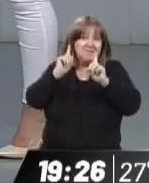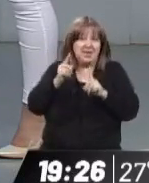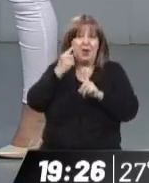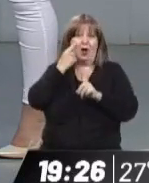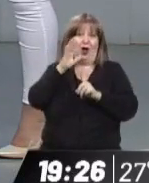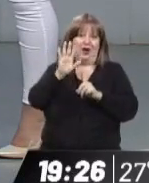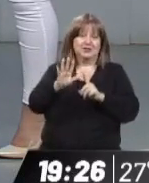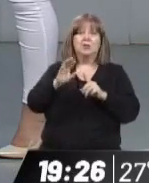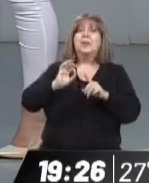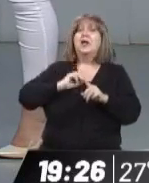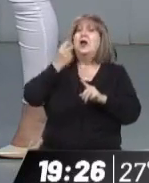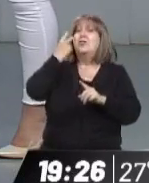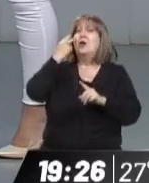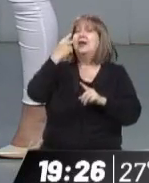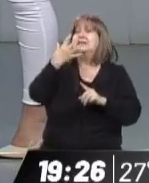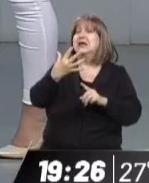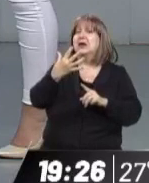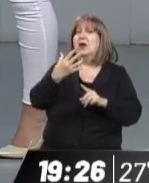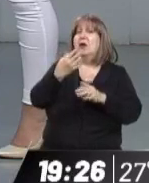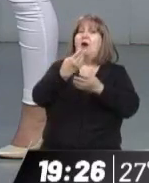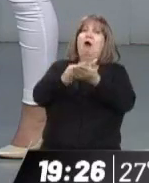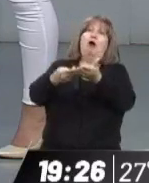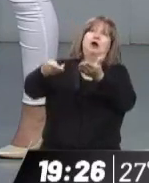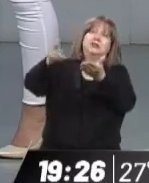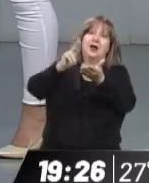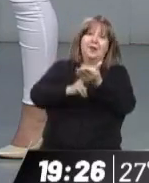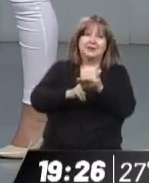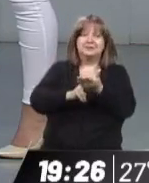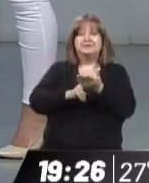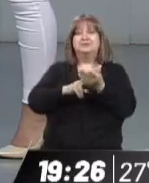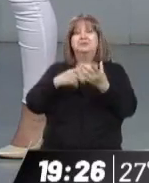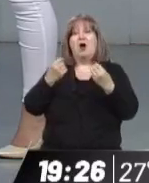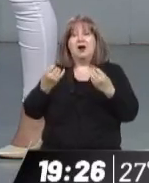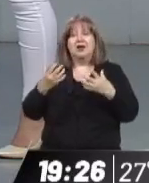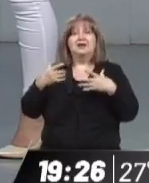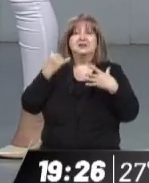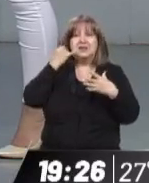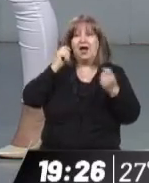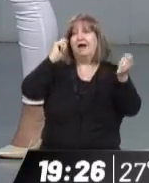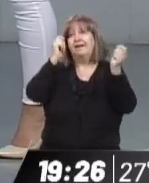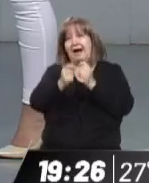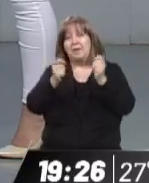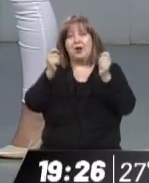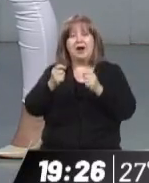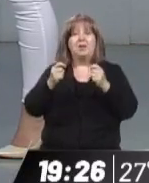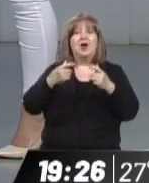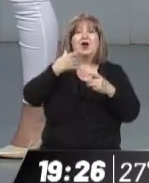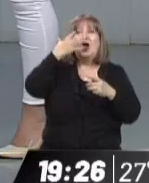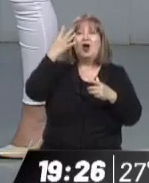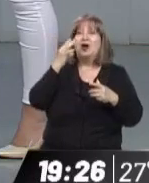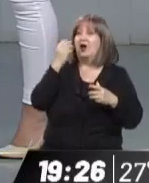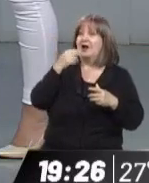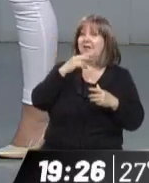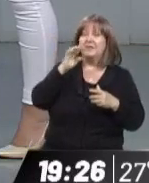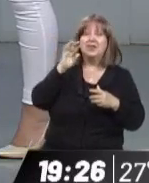de hoy. Y en el 2005 fue toda una polémica por los cambios que sufrió, porque lució colores dorado